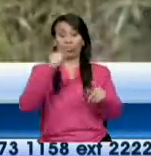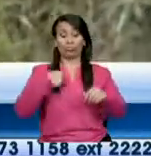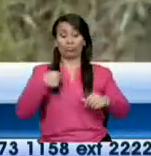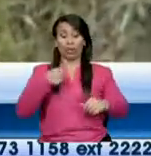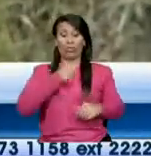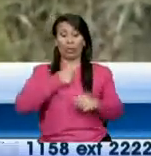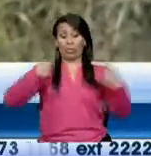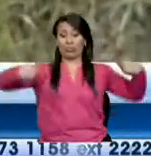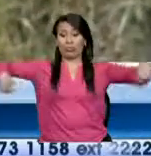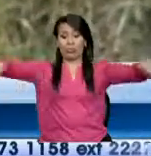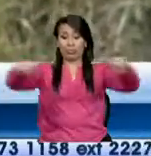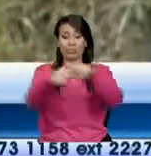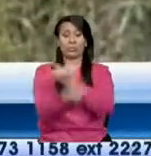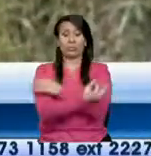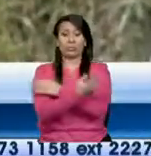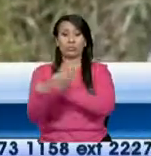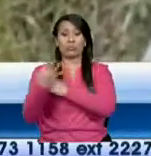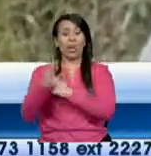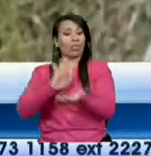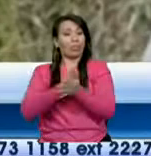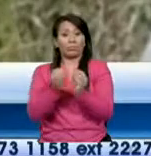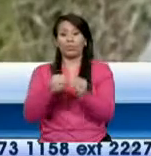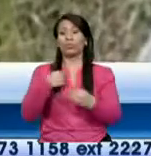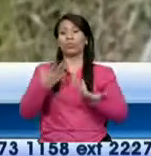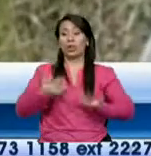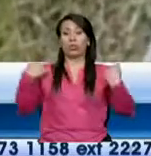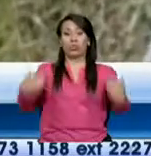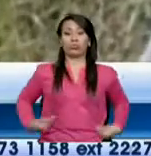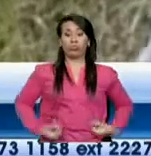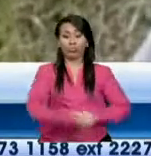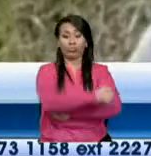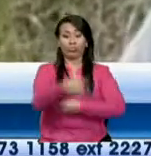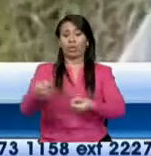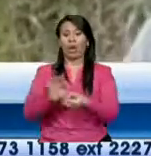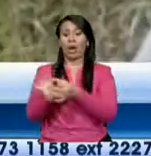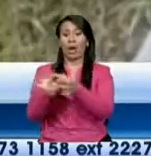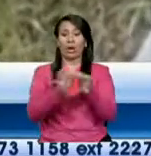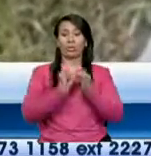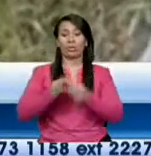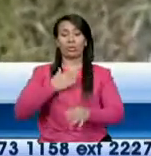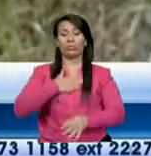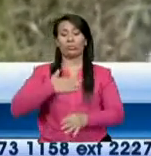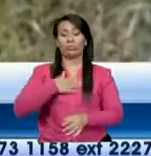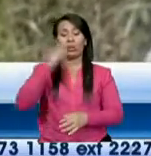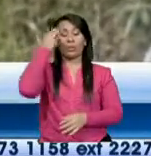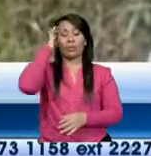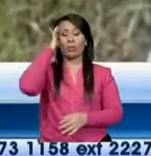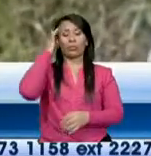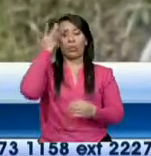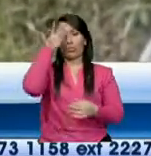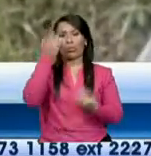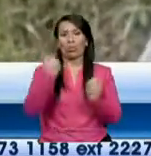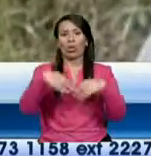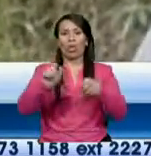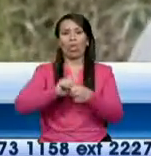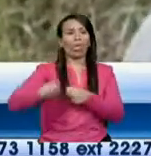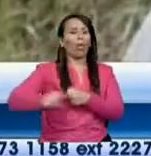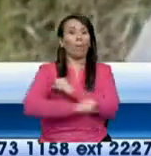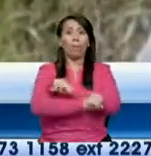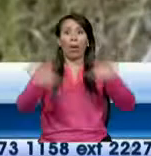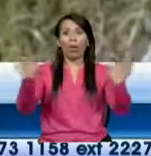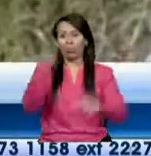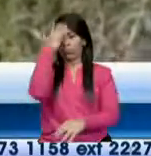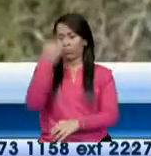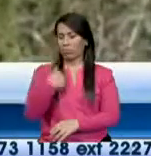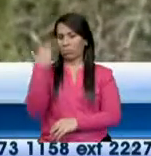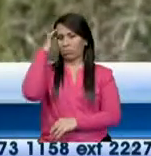afectar a mí. Cuando ya salimos ya estaba ardiendo, pero ya. Entonces, la preocupación más grande es esa, que se me están, porque el resto